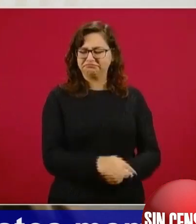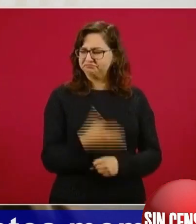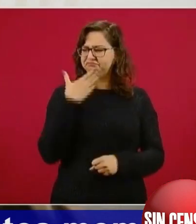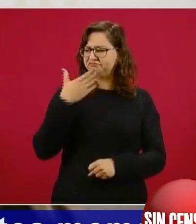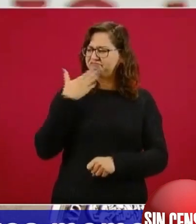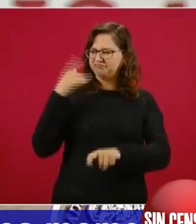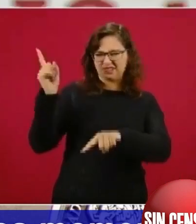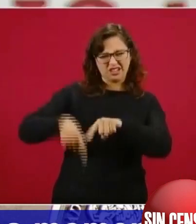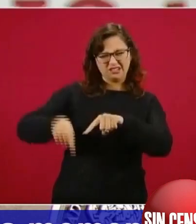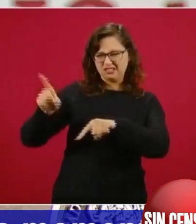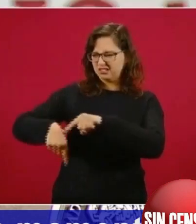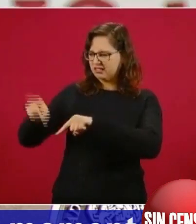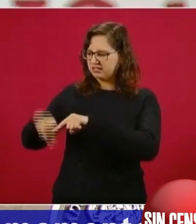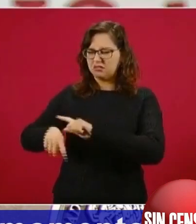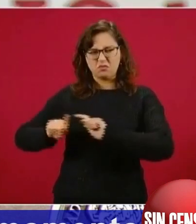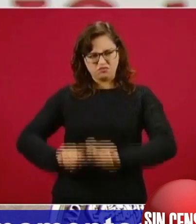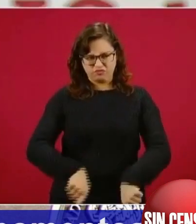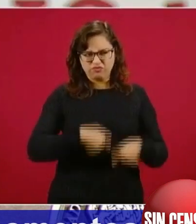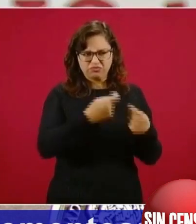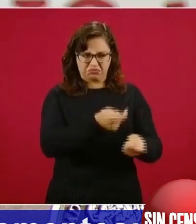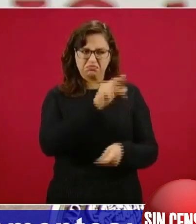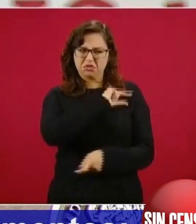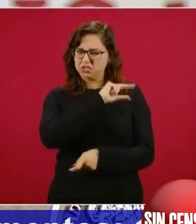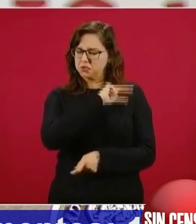los atracos que se llevaron a cabo,